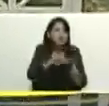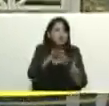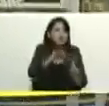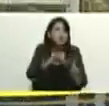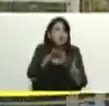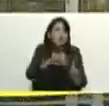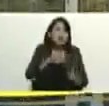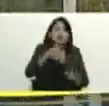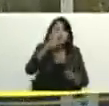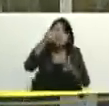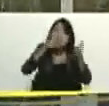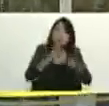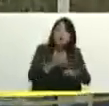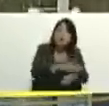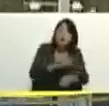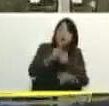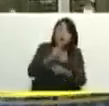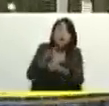los dijo.